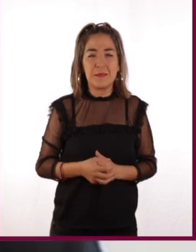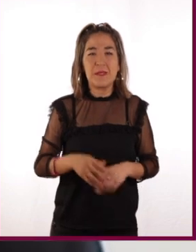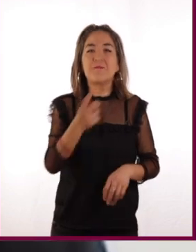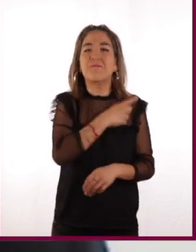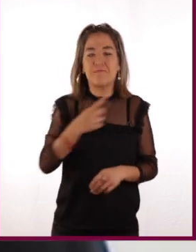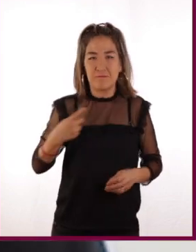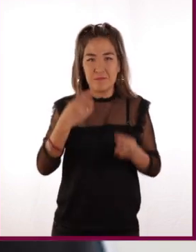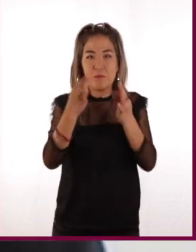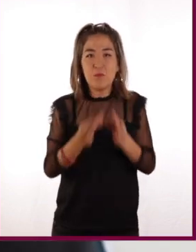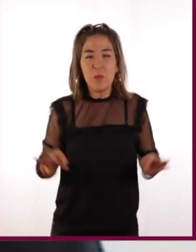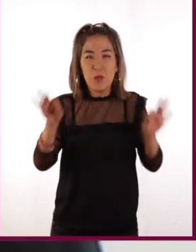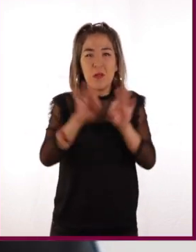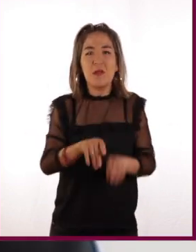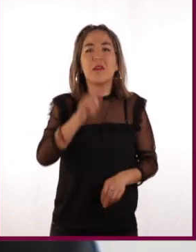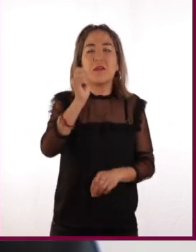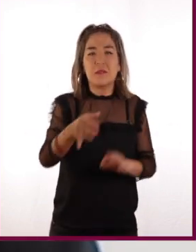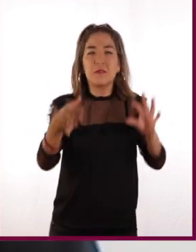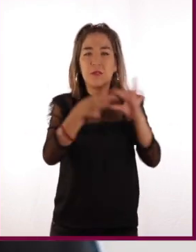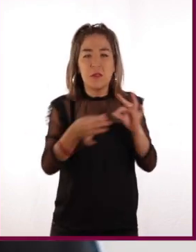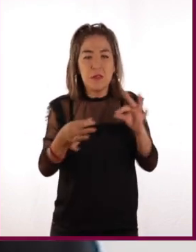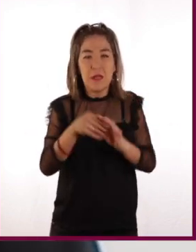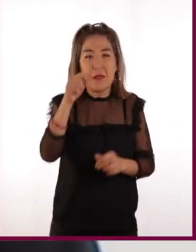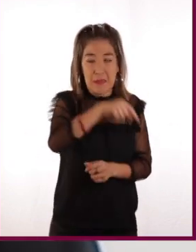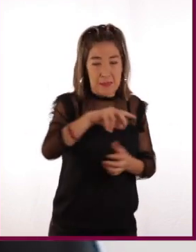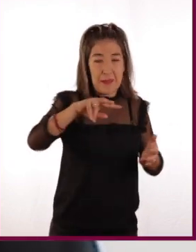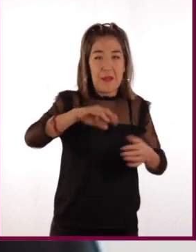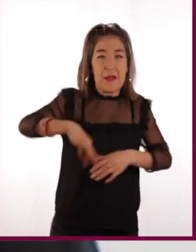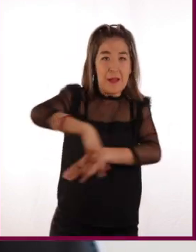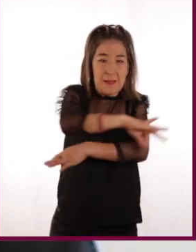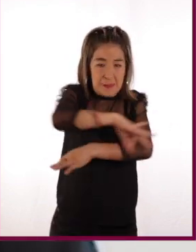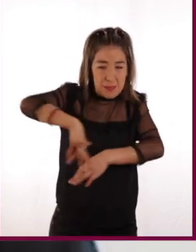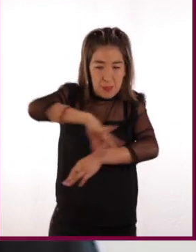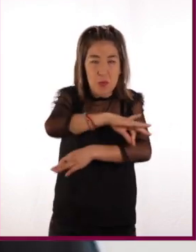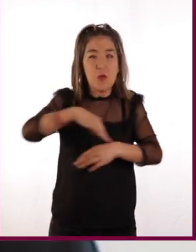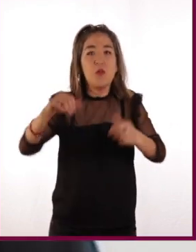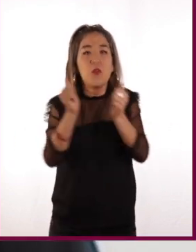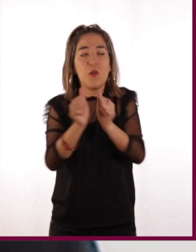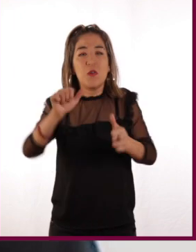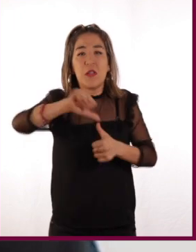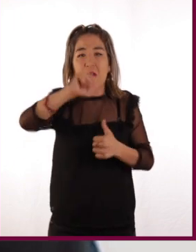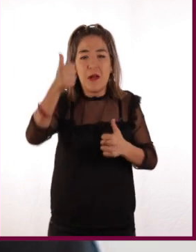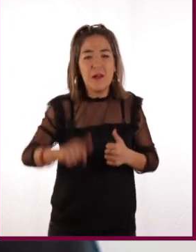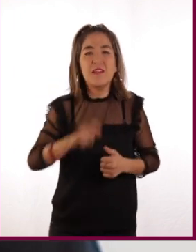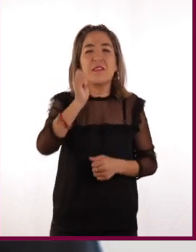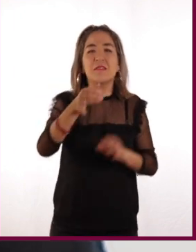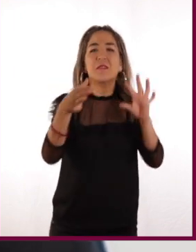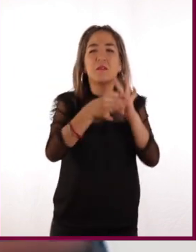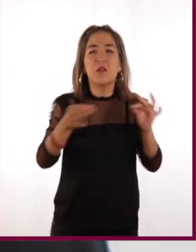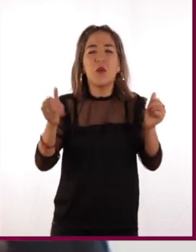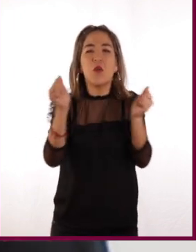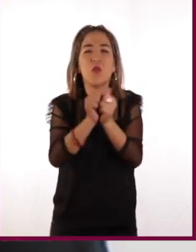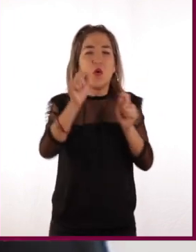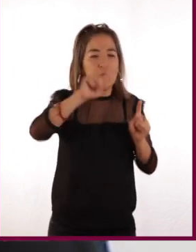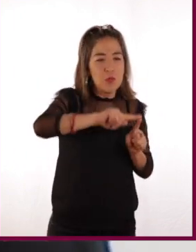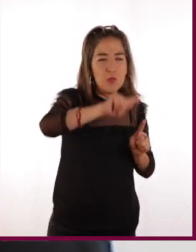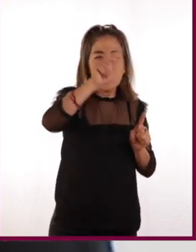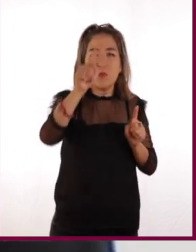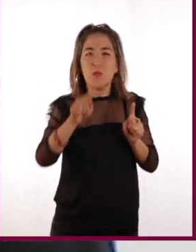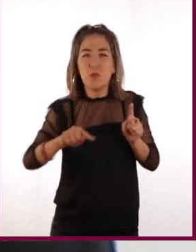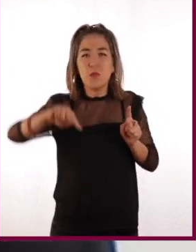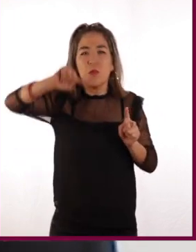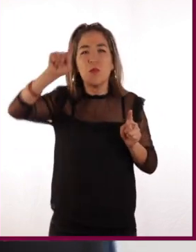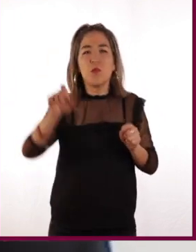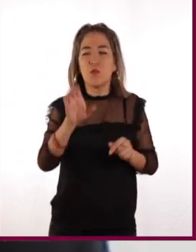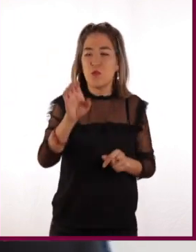naturaleza? Bueno, creo que es importante hablar que en la arquitectura, al igual que en el arte, nosotros hablamos de una especie como de